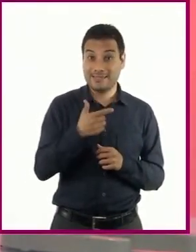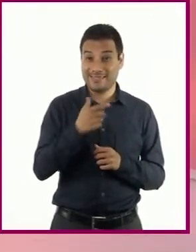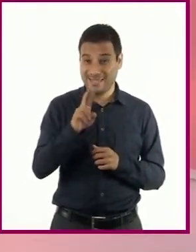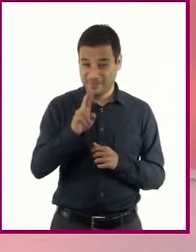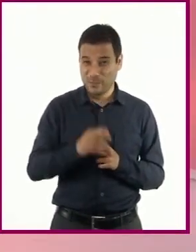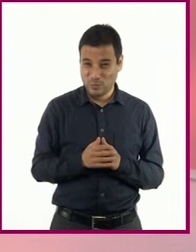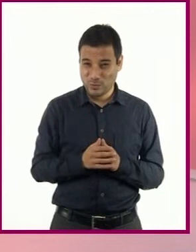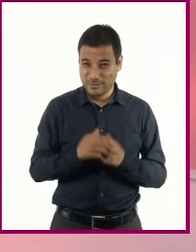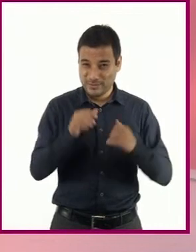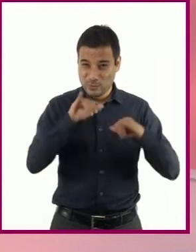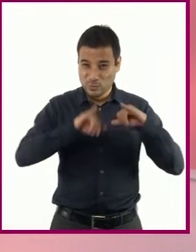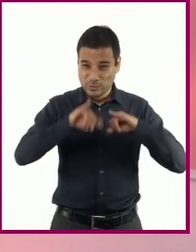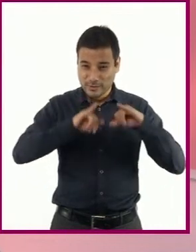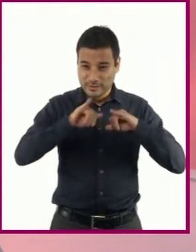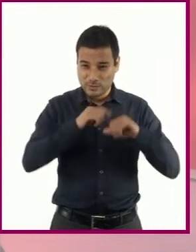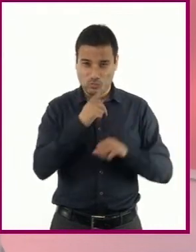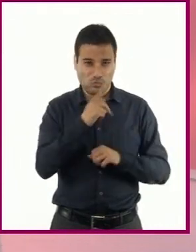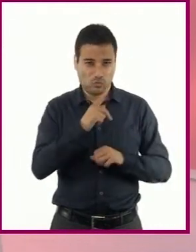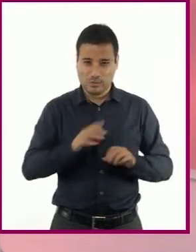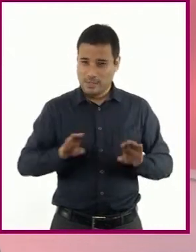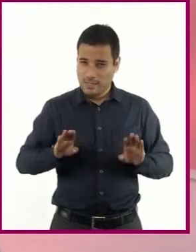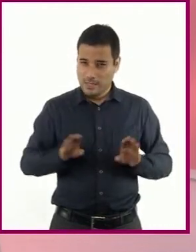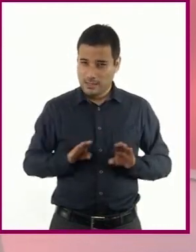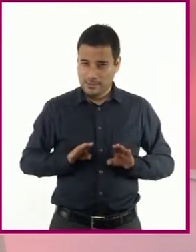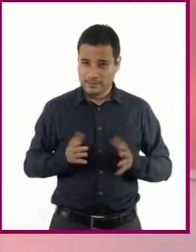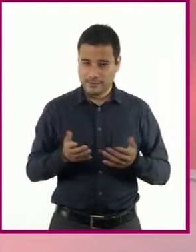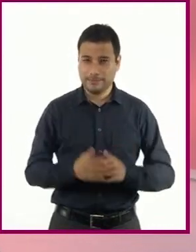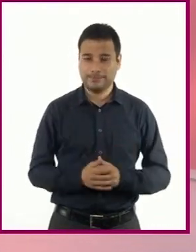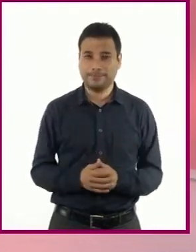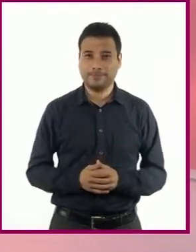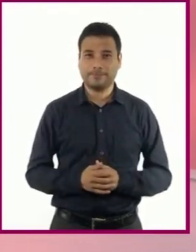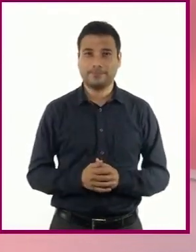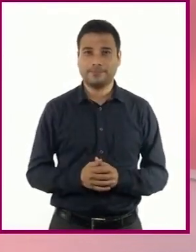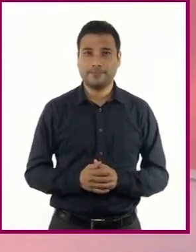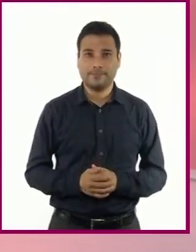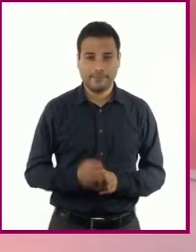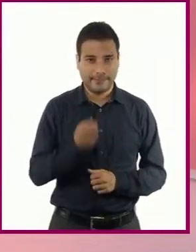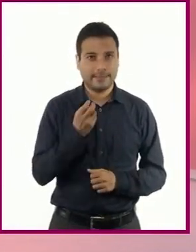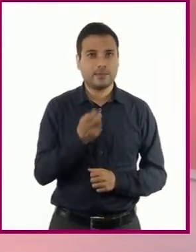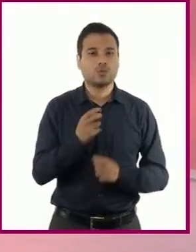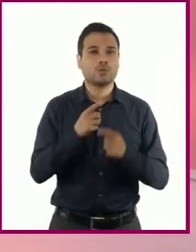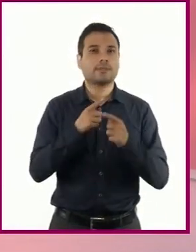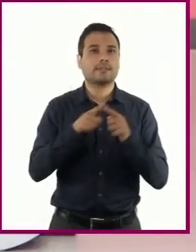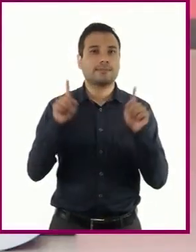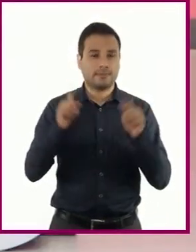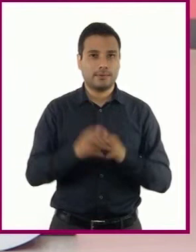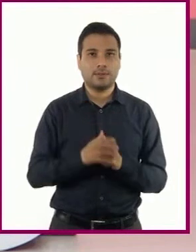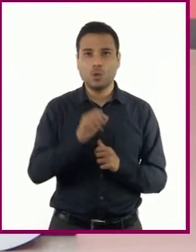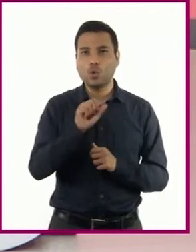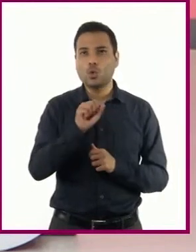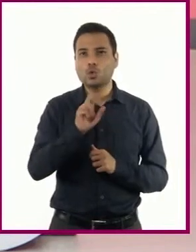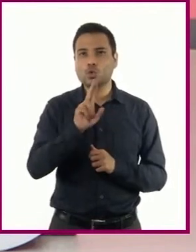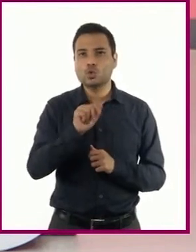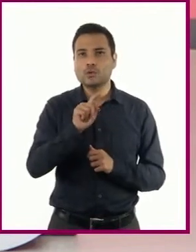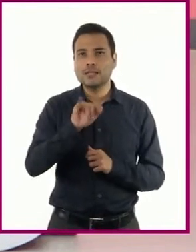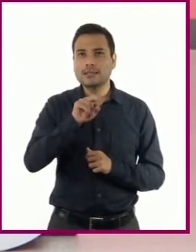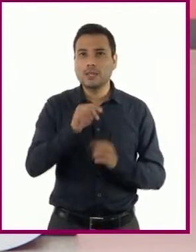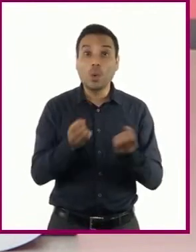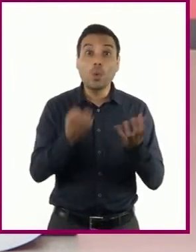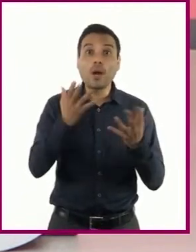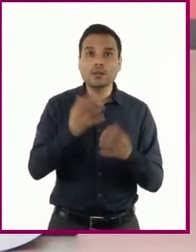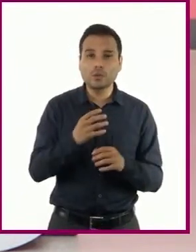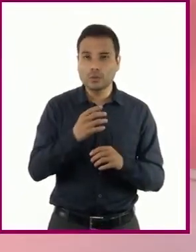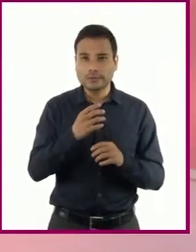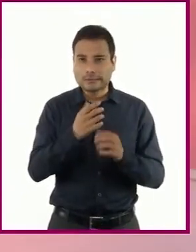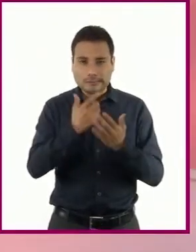de un compuesto que tiene ciertas características. Y esto es lo que hace la diferencia. La cantidad de sustancia nos habla no solamente